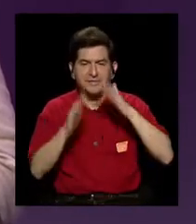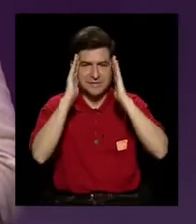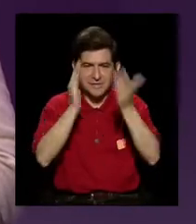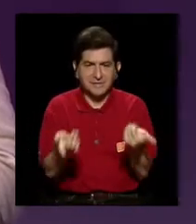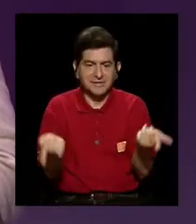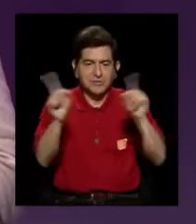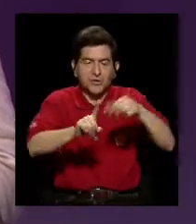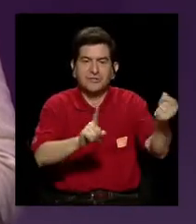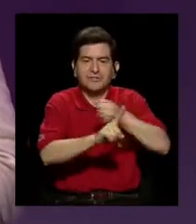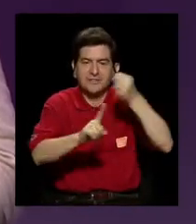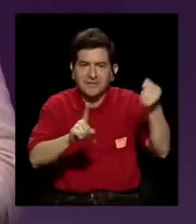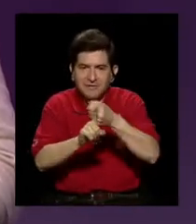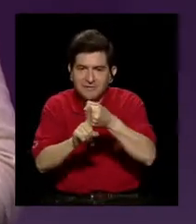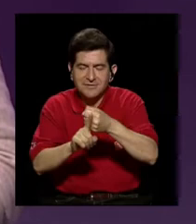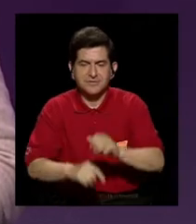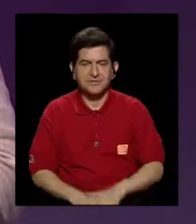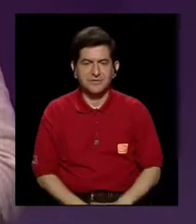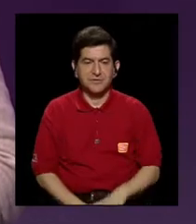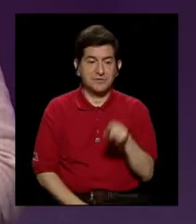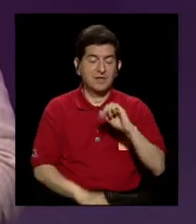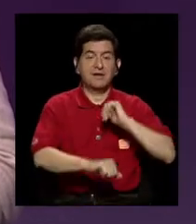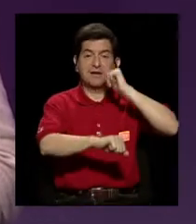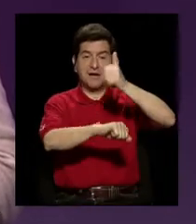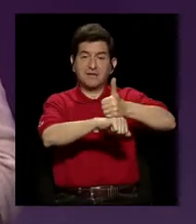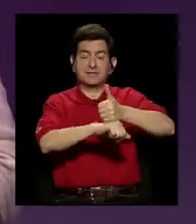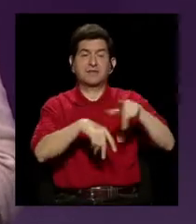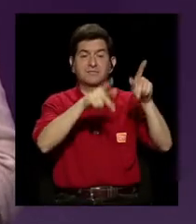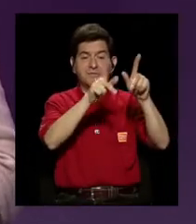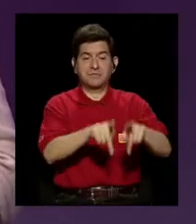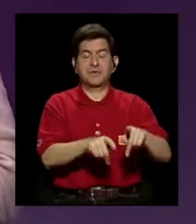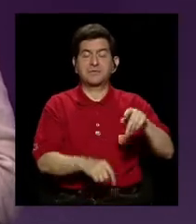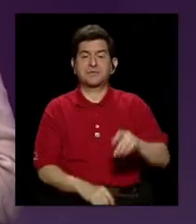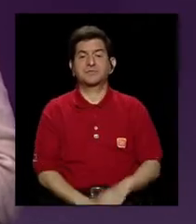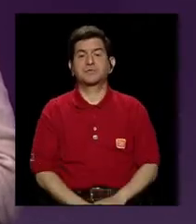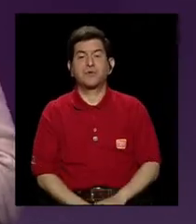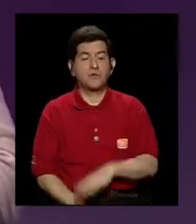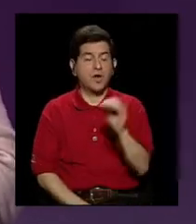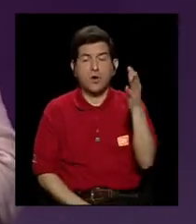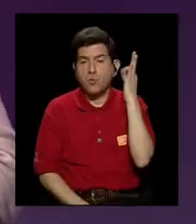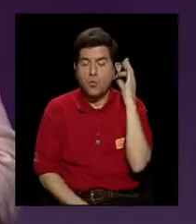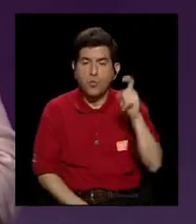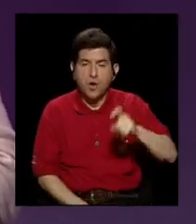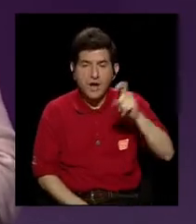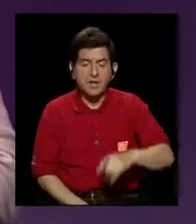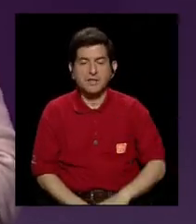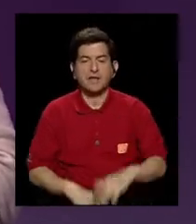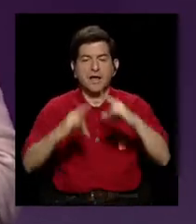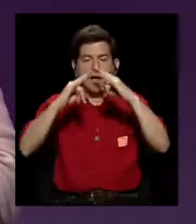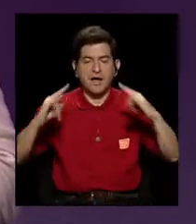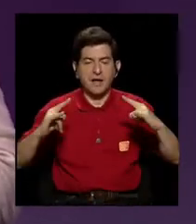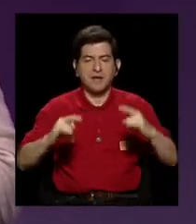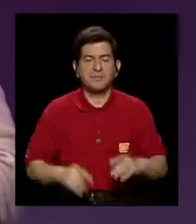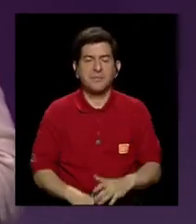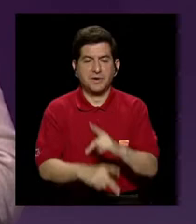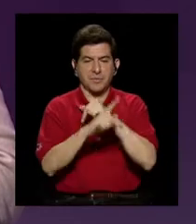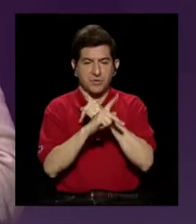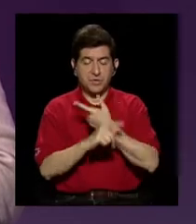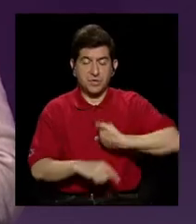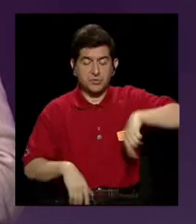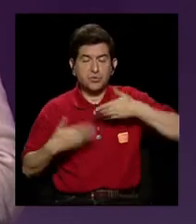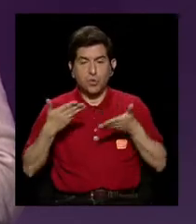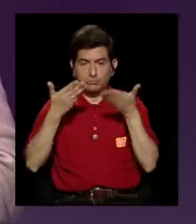de violencia que van a determinar si la persona requiere, la mujer requiere un albergue, que lo brindamos nosotros